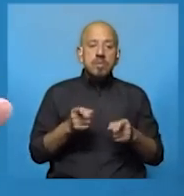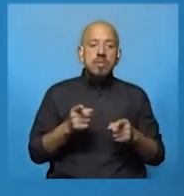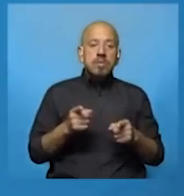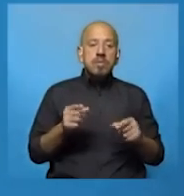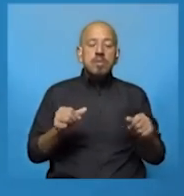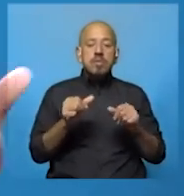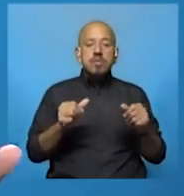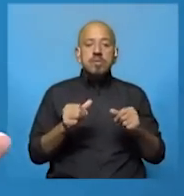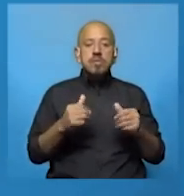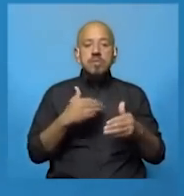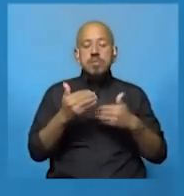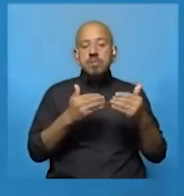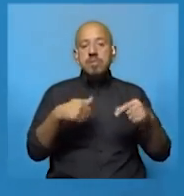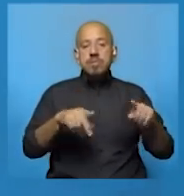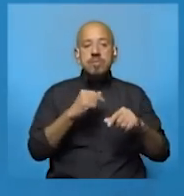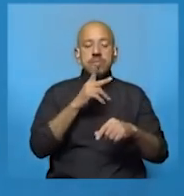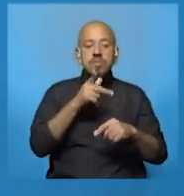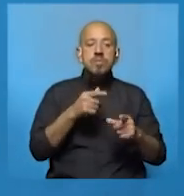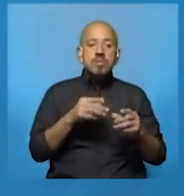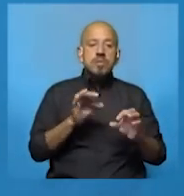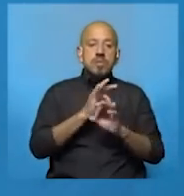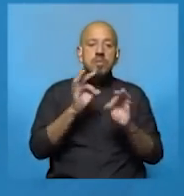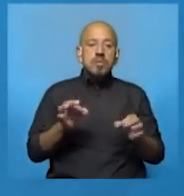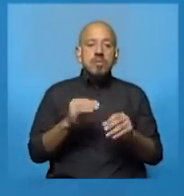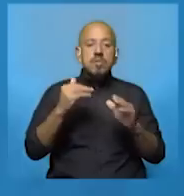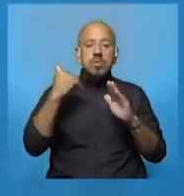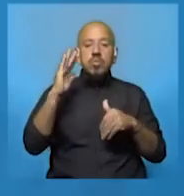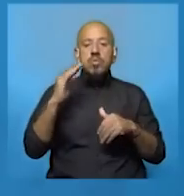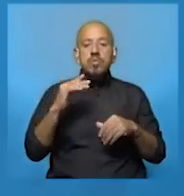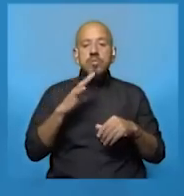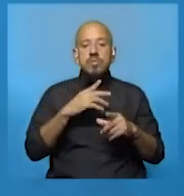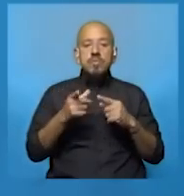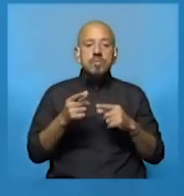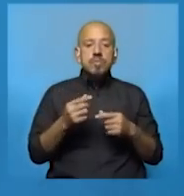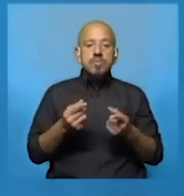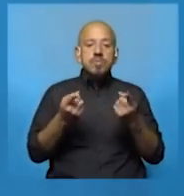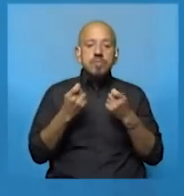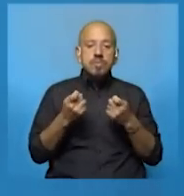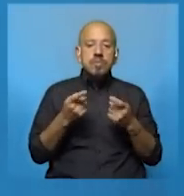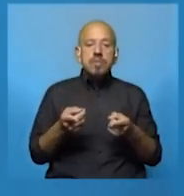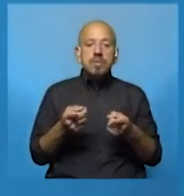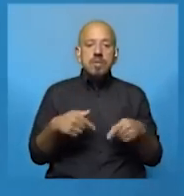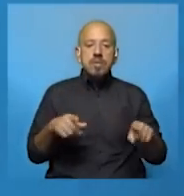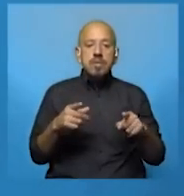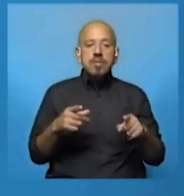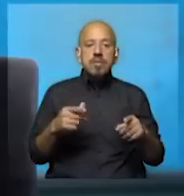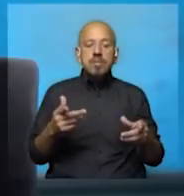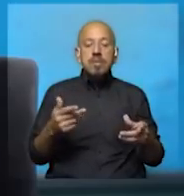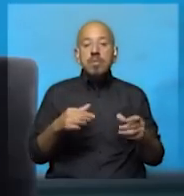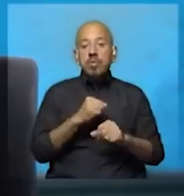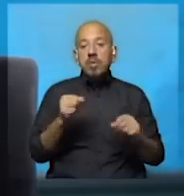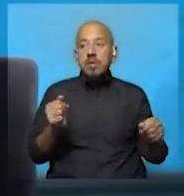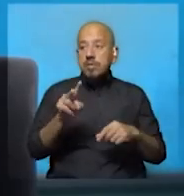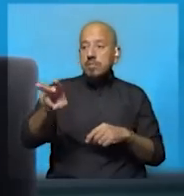el cuidado reproductivo del cuidado de sus hijos o de algún adulto también necesitan algún tipo de remuneración para sobrevivir